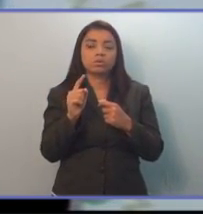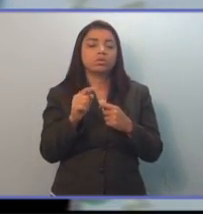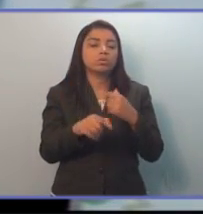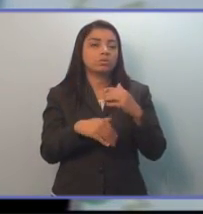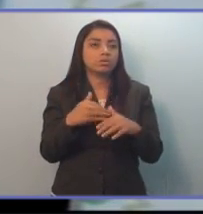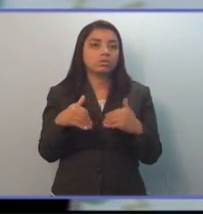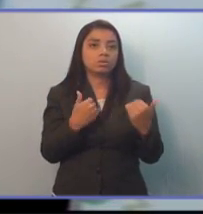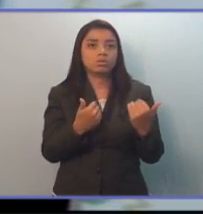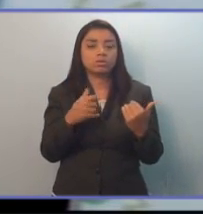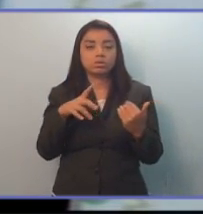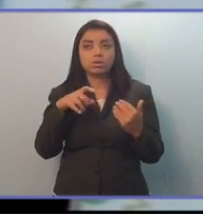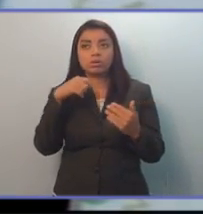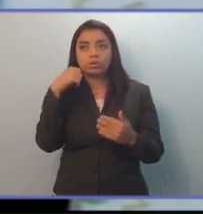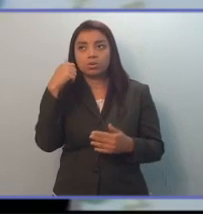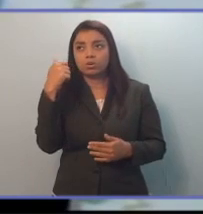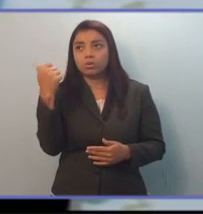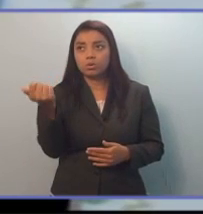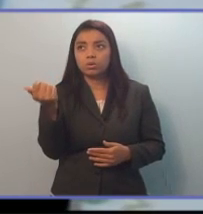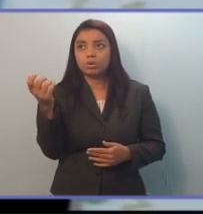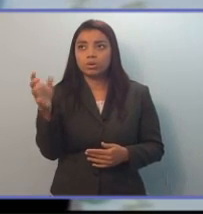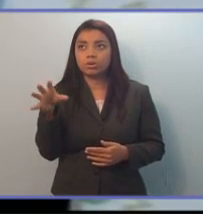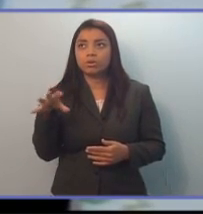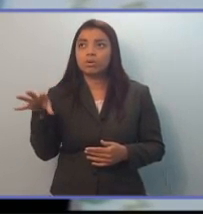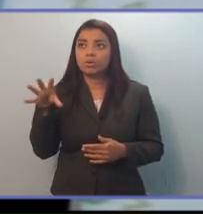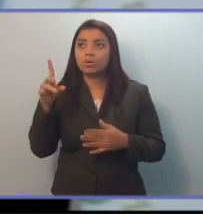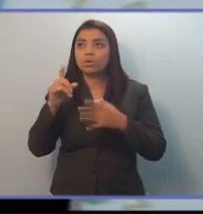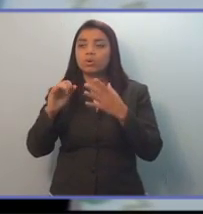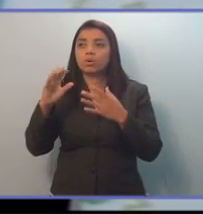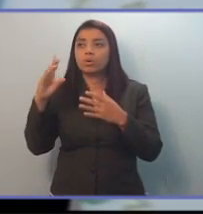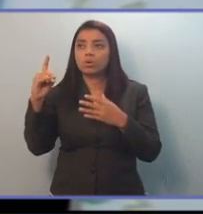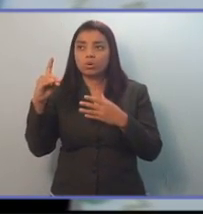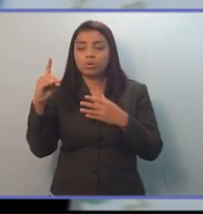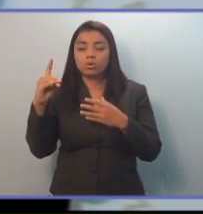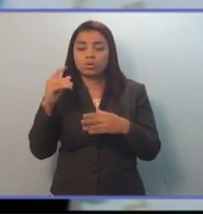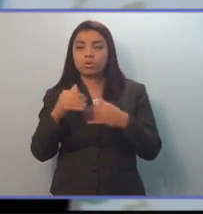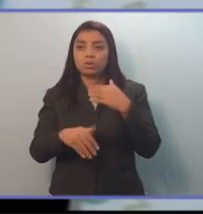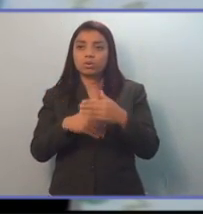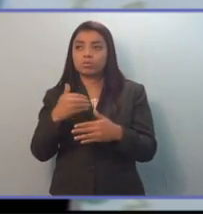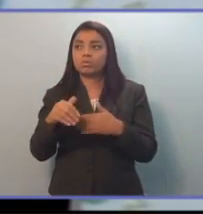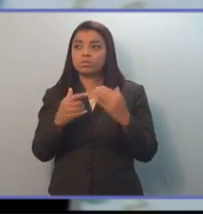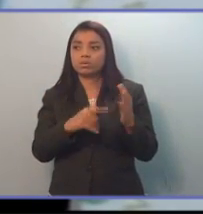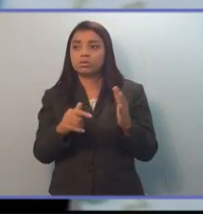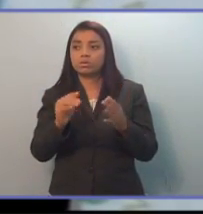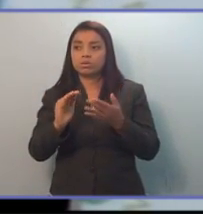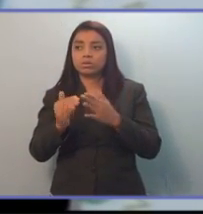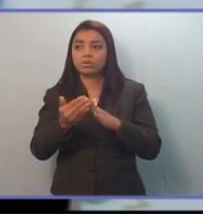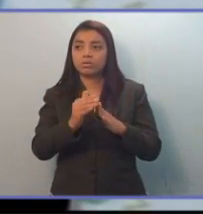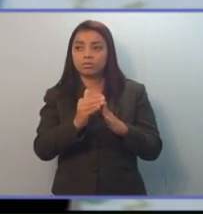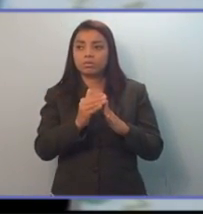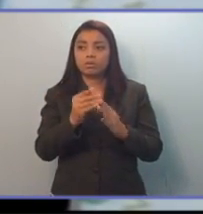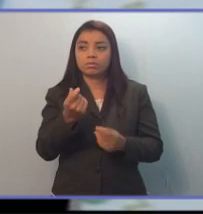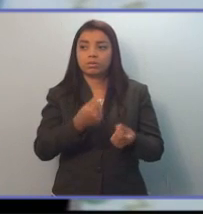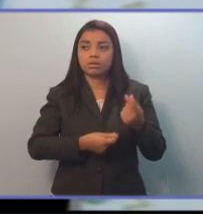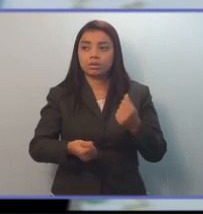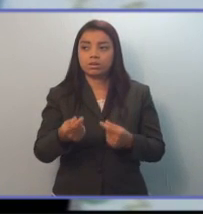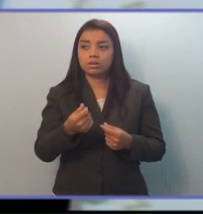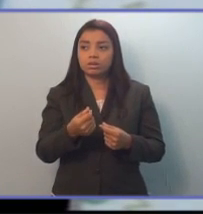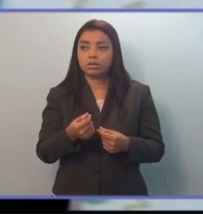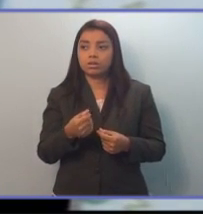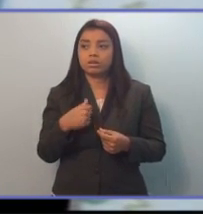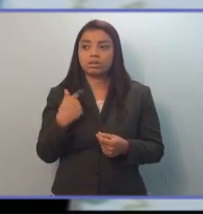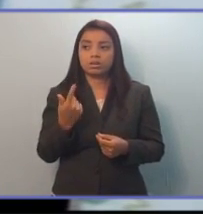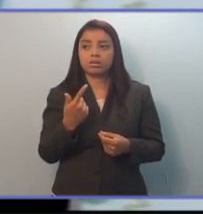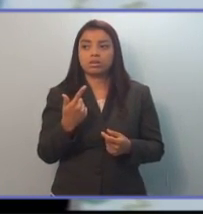supletoriamente a otros códigos, ¿verdad? Como el de procedimiento, el del procesal civil y mercantil, que no es esa